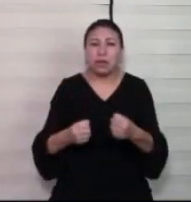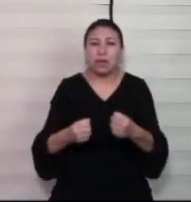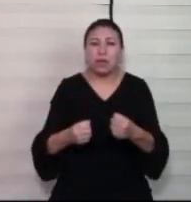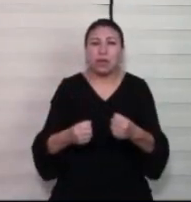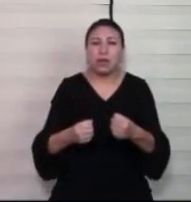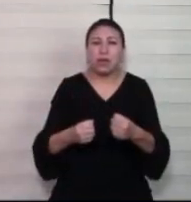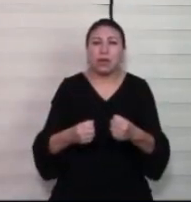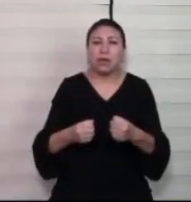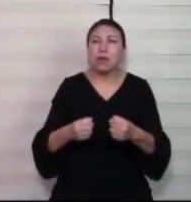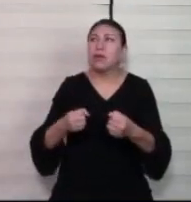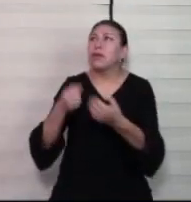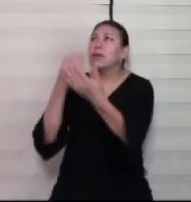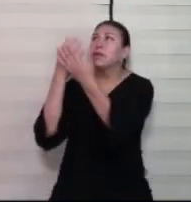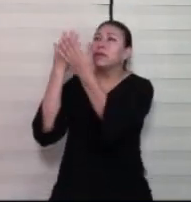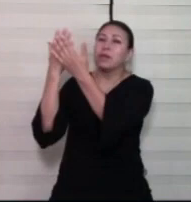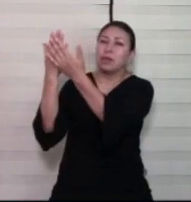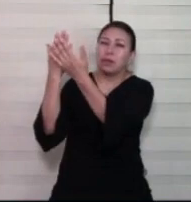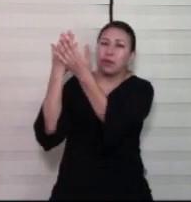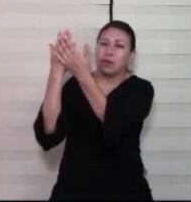descansa en nuestro Dios.